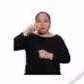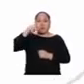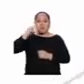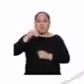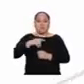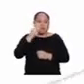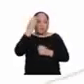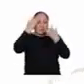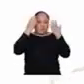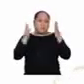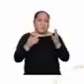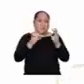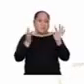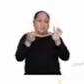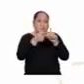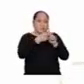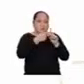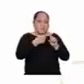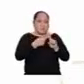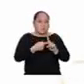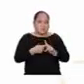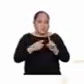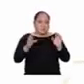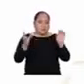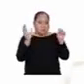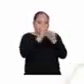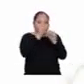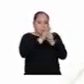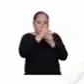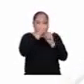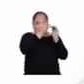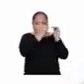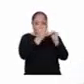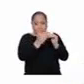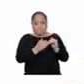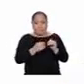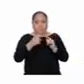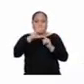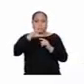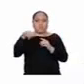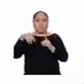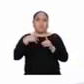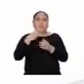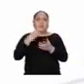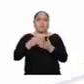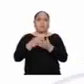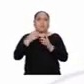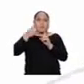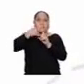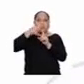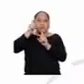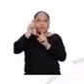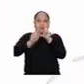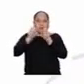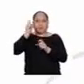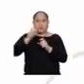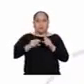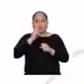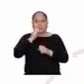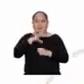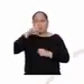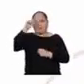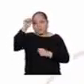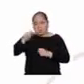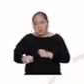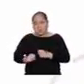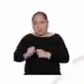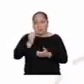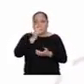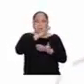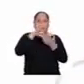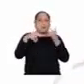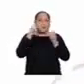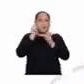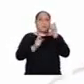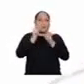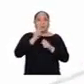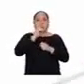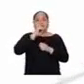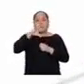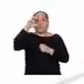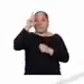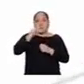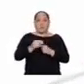sentido juntar o sumar a todas las personas que dijeron que sí con todas las personas que dijeron que